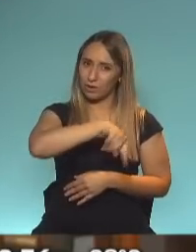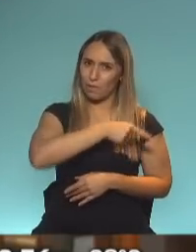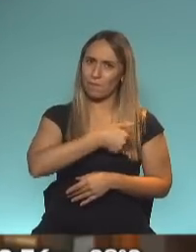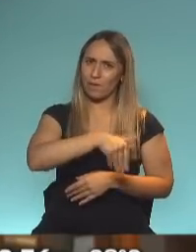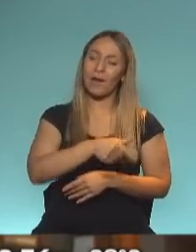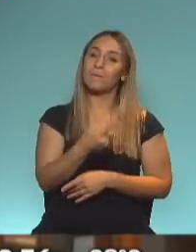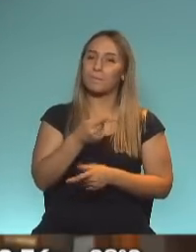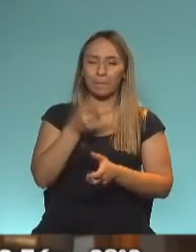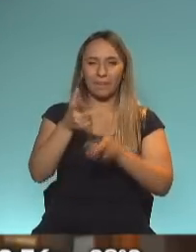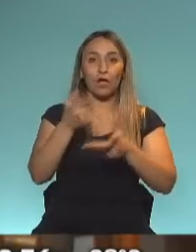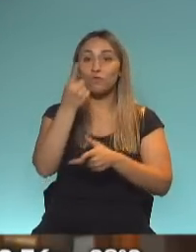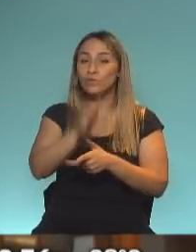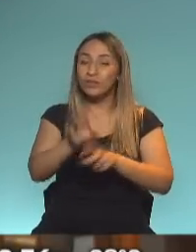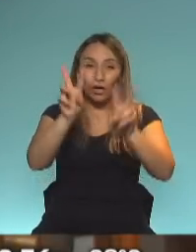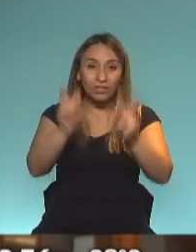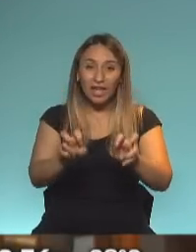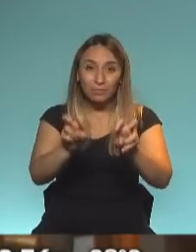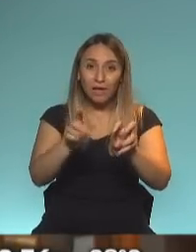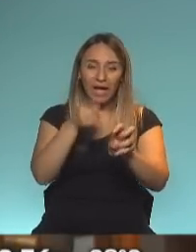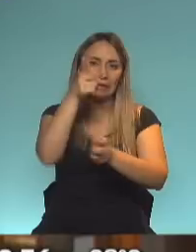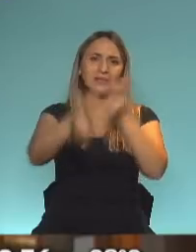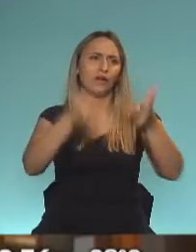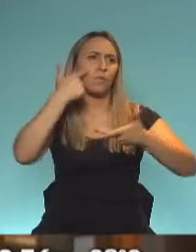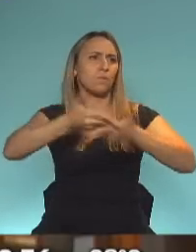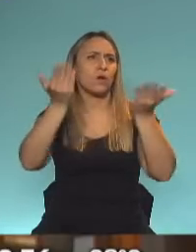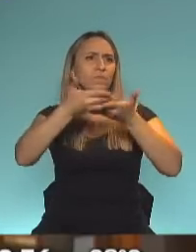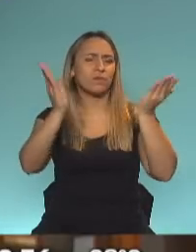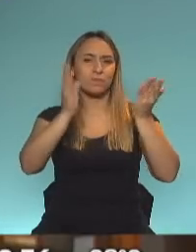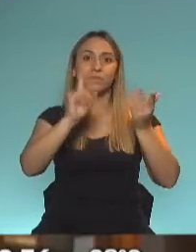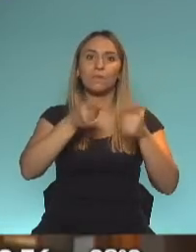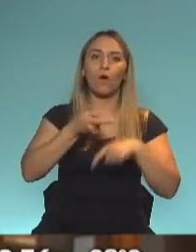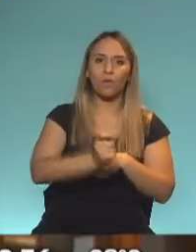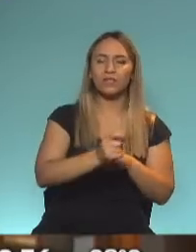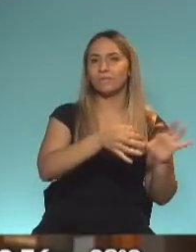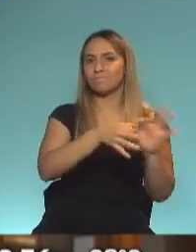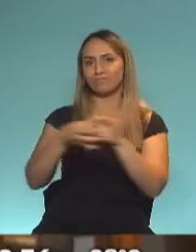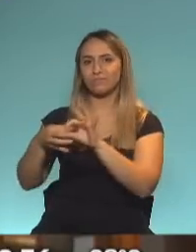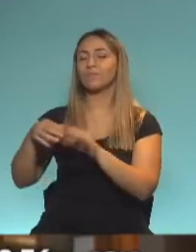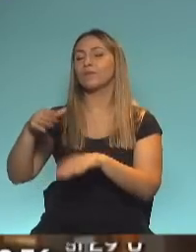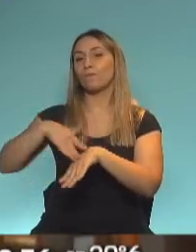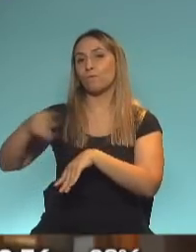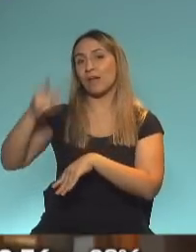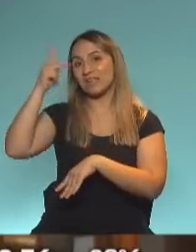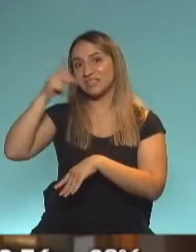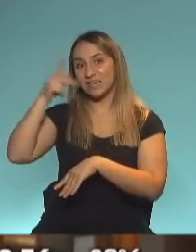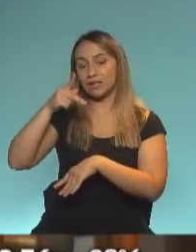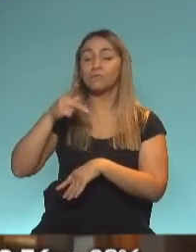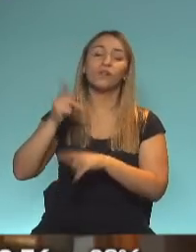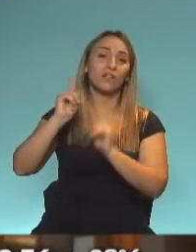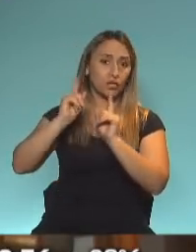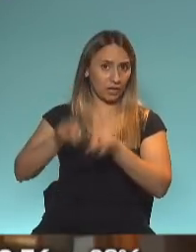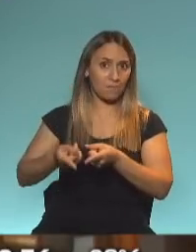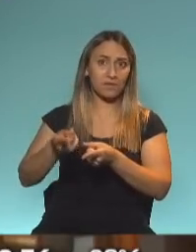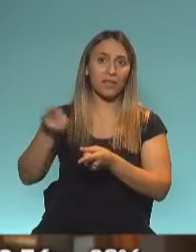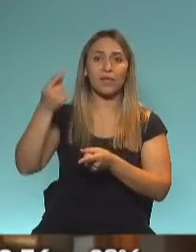se hable sea de las causas vinculadas al kirchnerismo, de las causas vinculadas inclusive a la vicepresidenta de